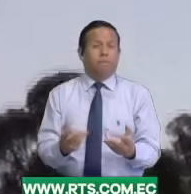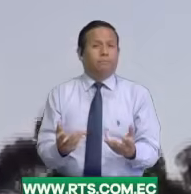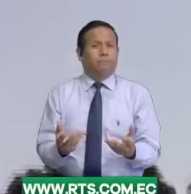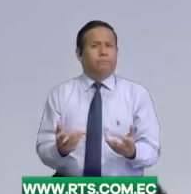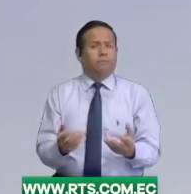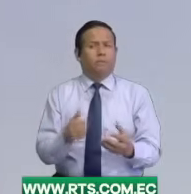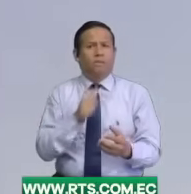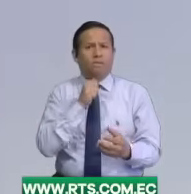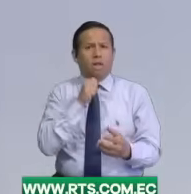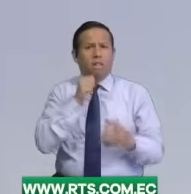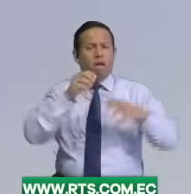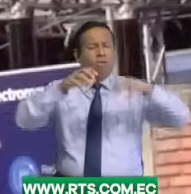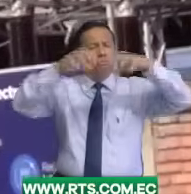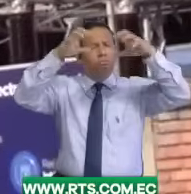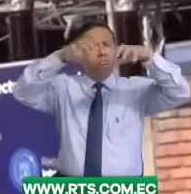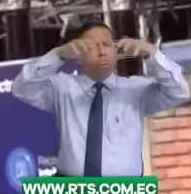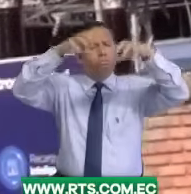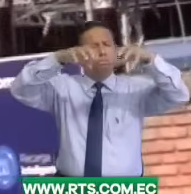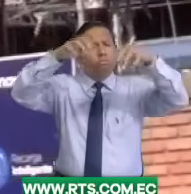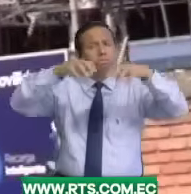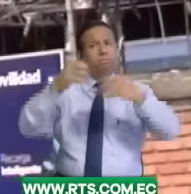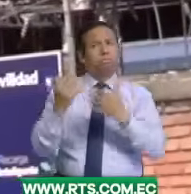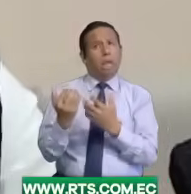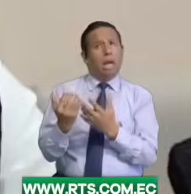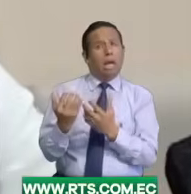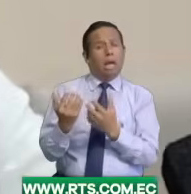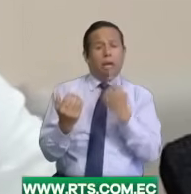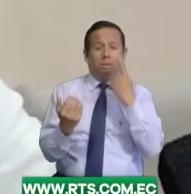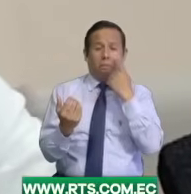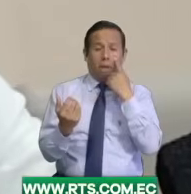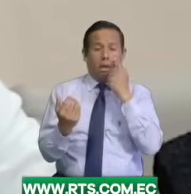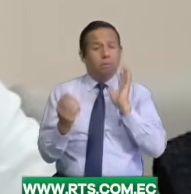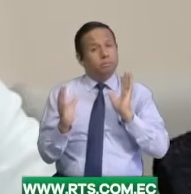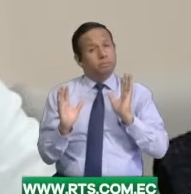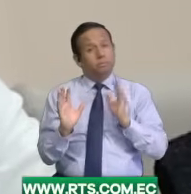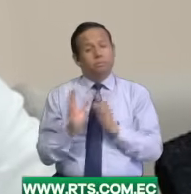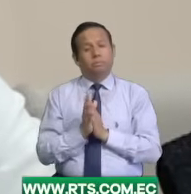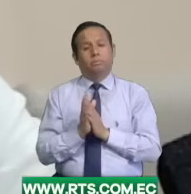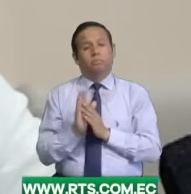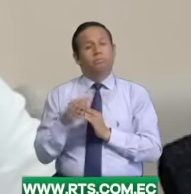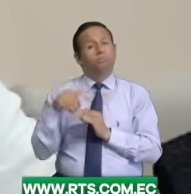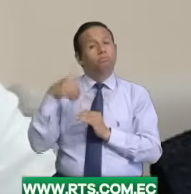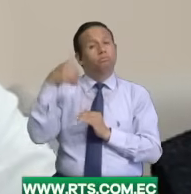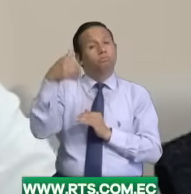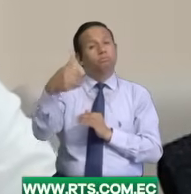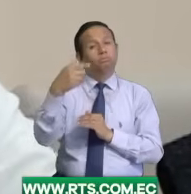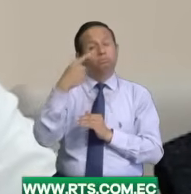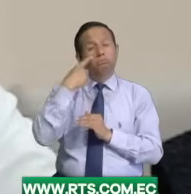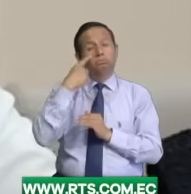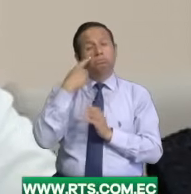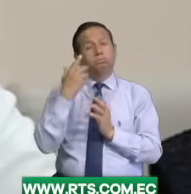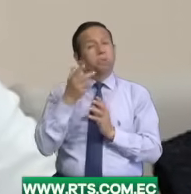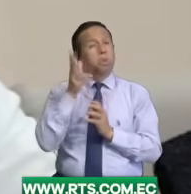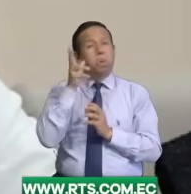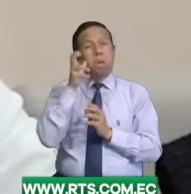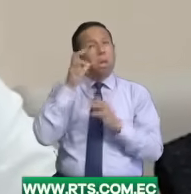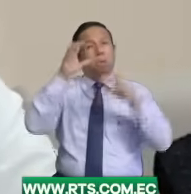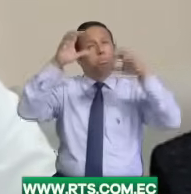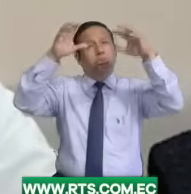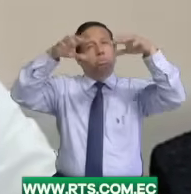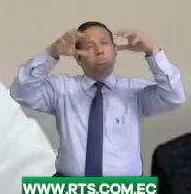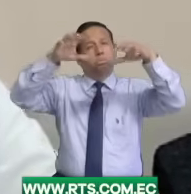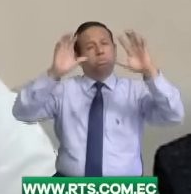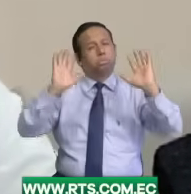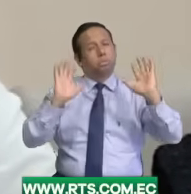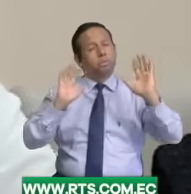llegada de lluvias a esta zona austral está muy lejos. Tiene en realidad para los siguientes días una baja probabilidad de precipitaciones,